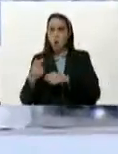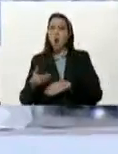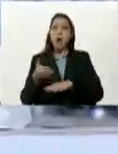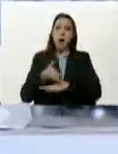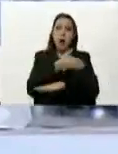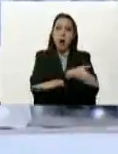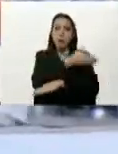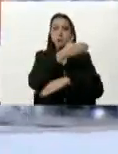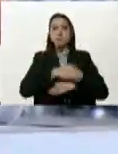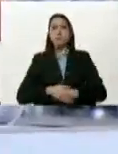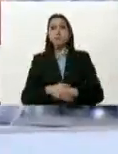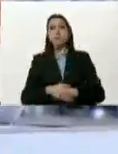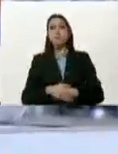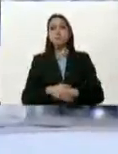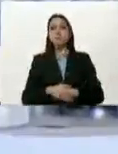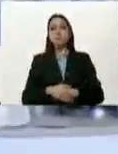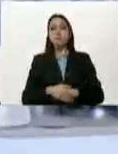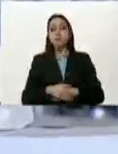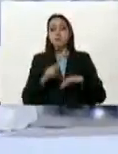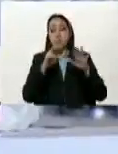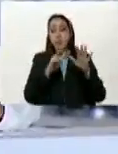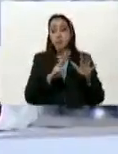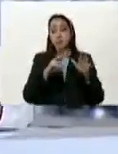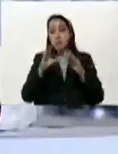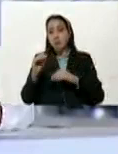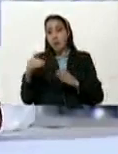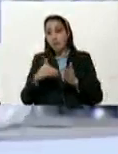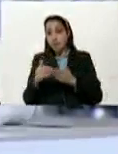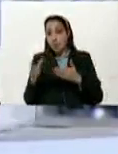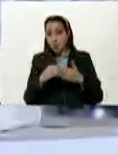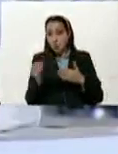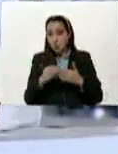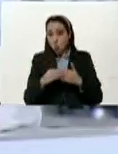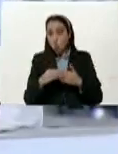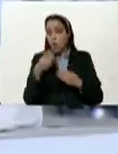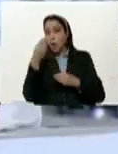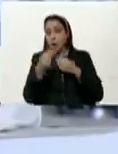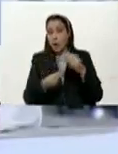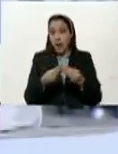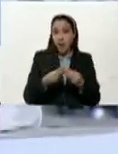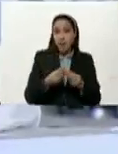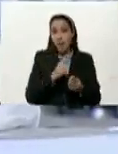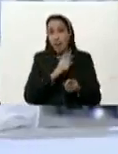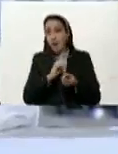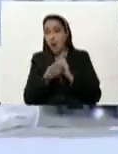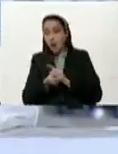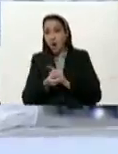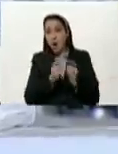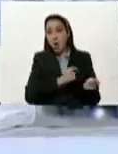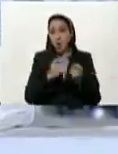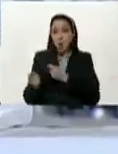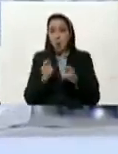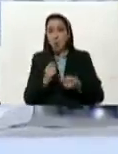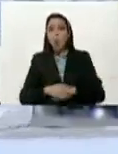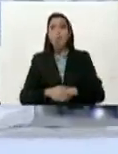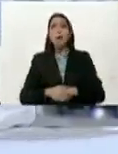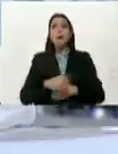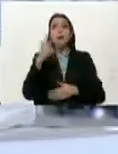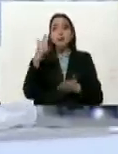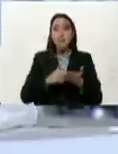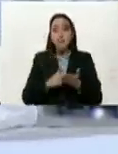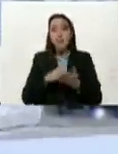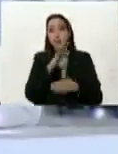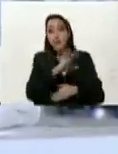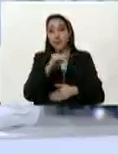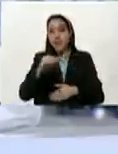y no sólo eran 27 mil 11.000 millones de dólares que se transaban entre los dos países sino que eran más de tres mil quinientos